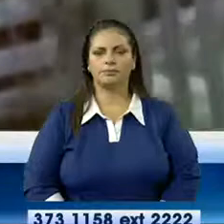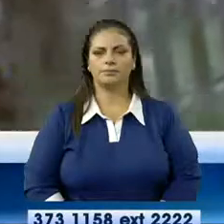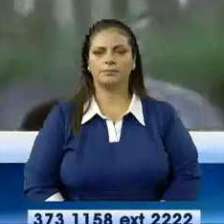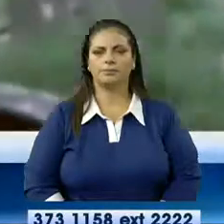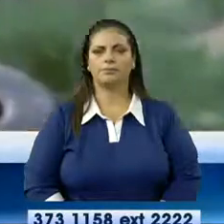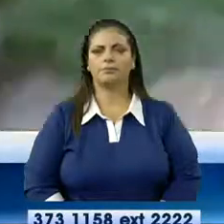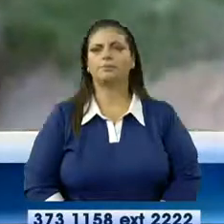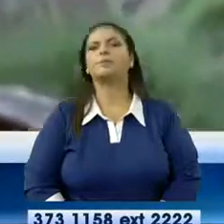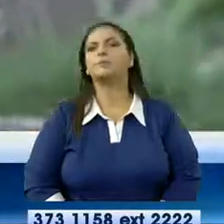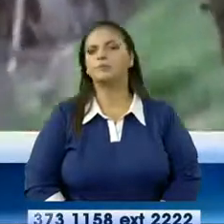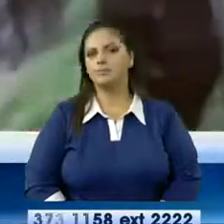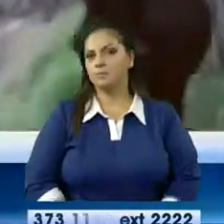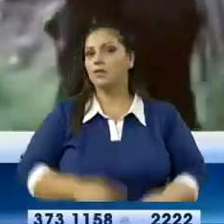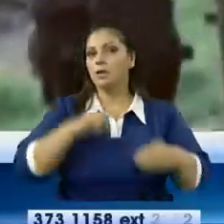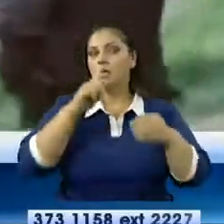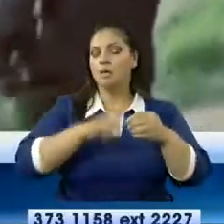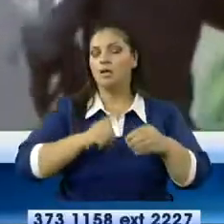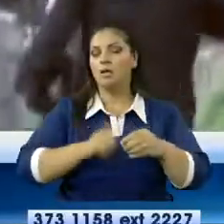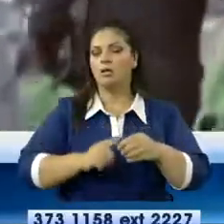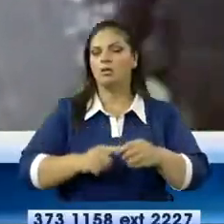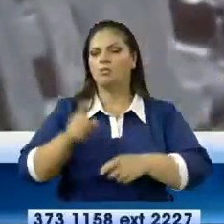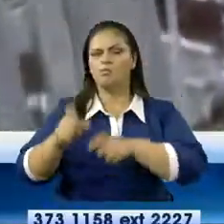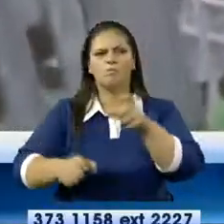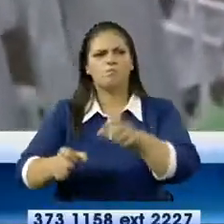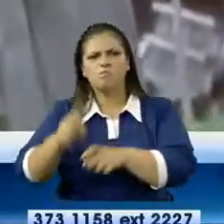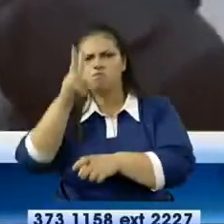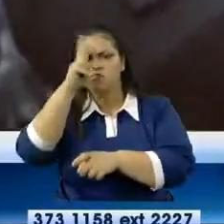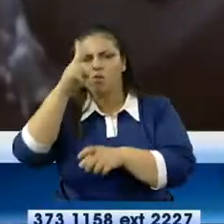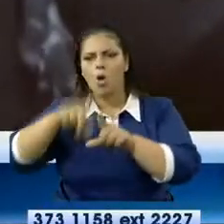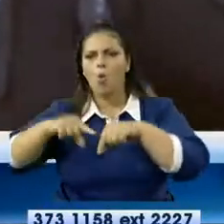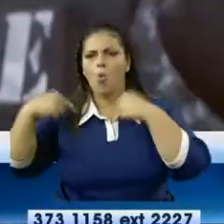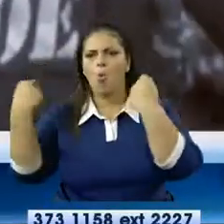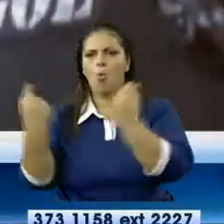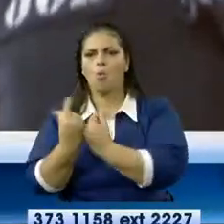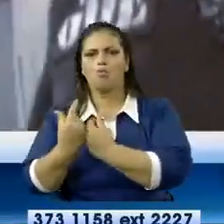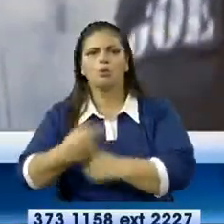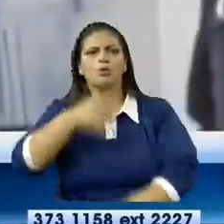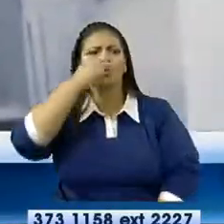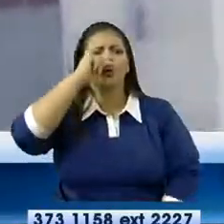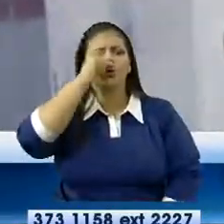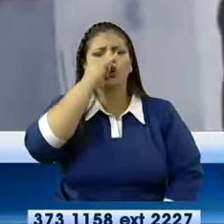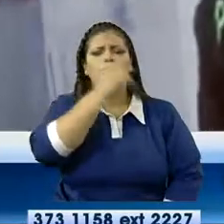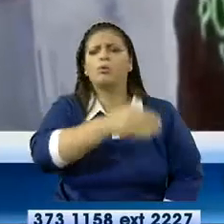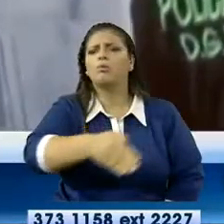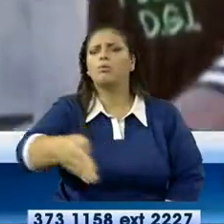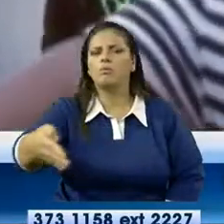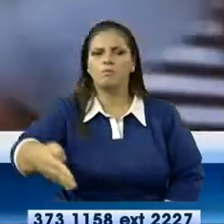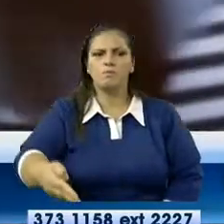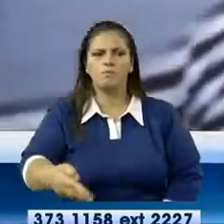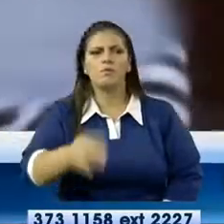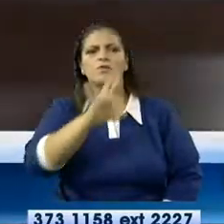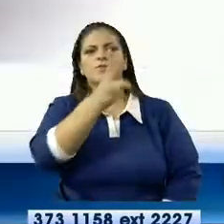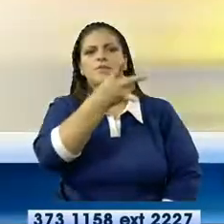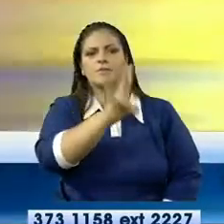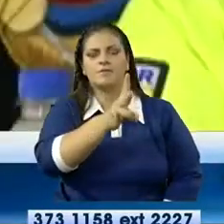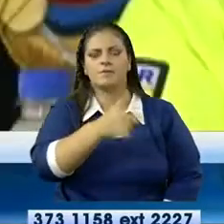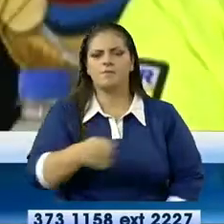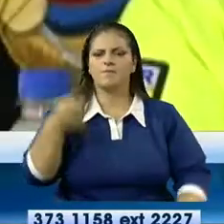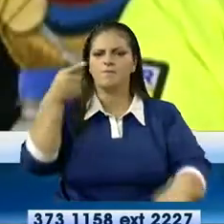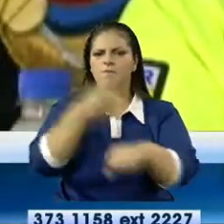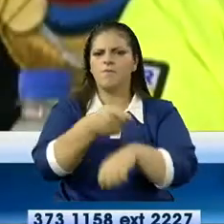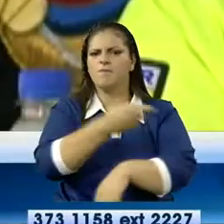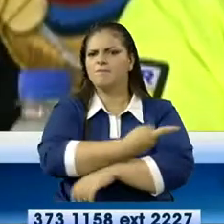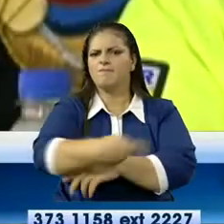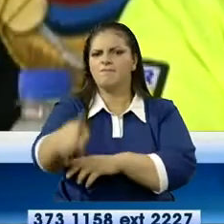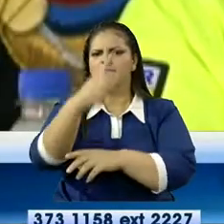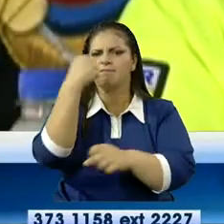Una presunta banda organizada que, según la Policía Nacional, se dedicaba a la explotación infantil, fue desarticulada en el operativo Horus. El operativo